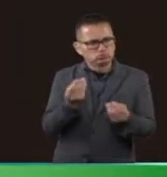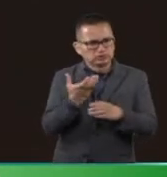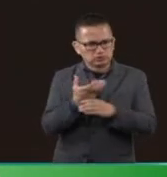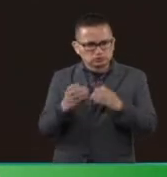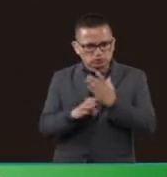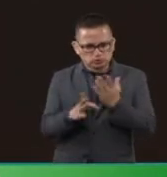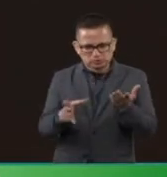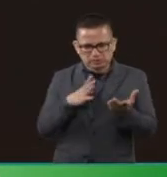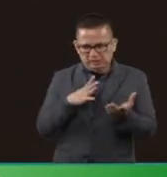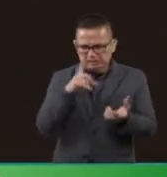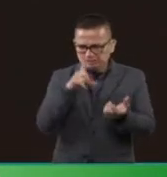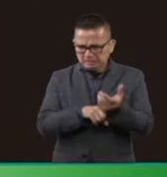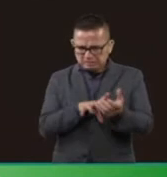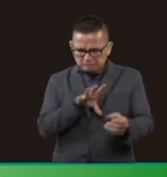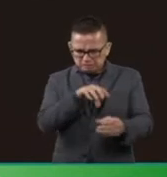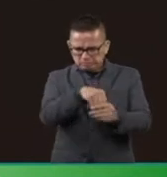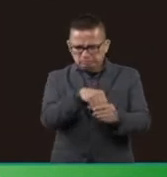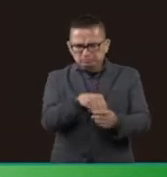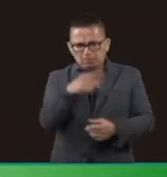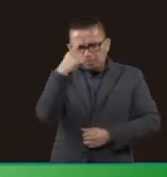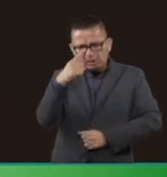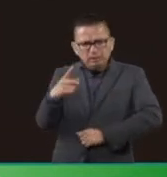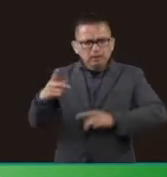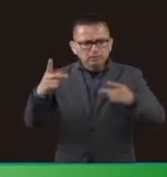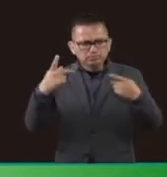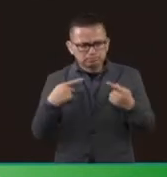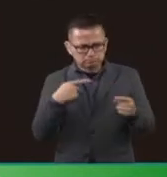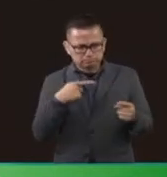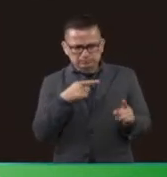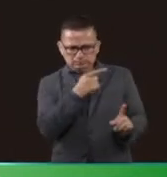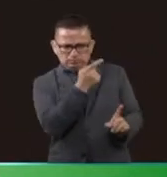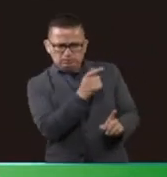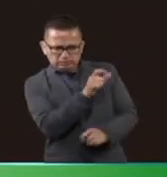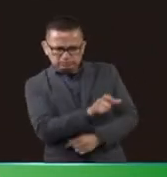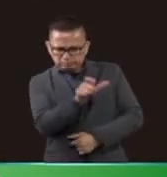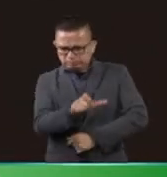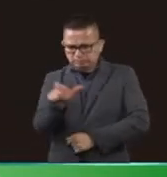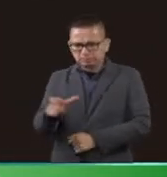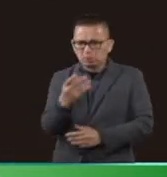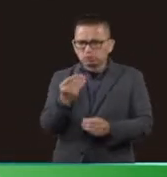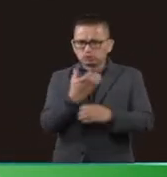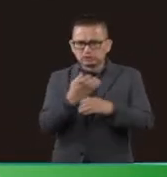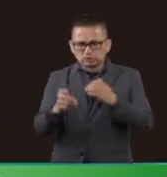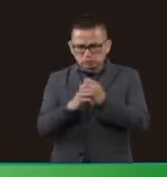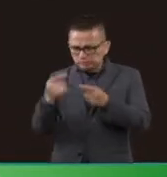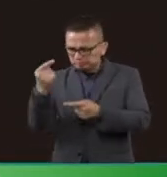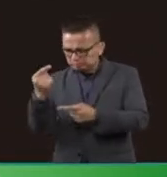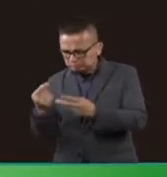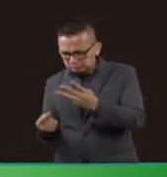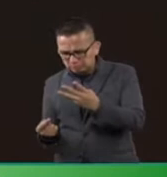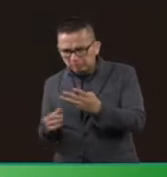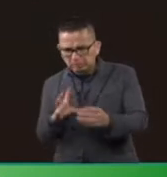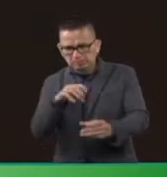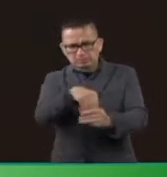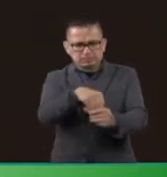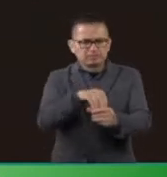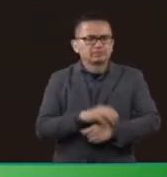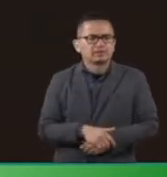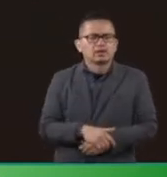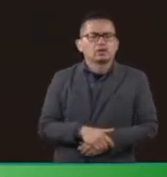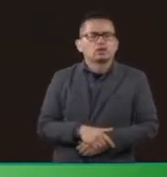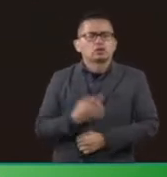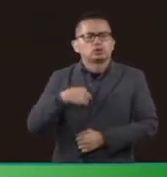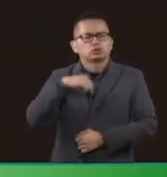concurren en la vida de las personas en esta ocasión nos encontramos analizando un dictamen que beneficia